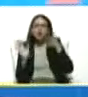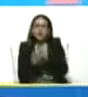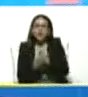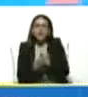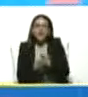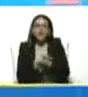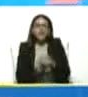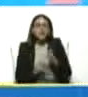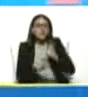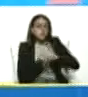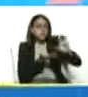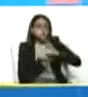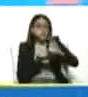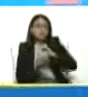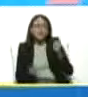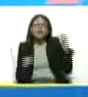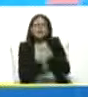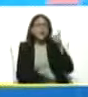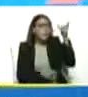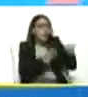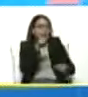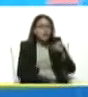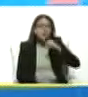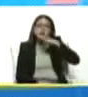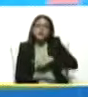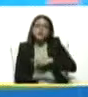altos de los trabajadores de la historia.